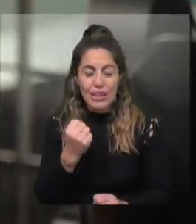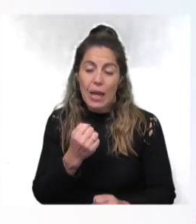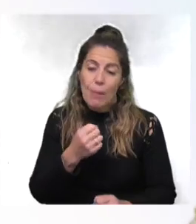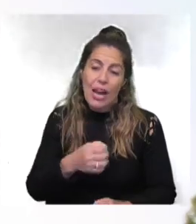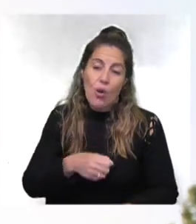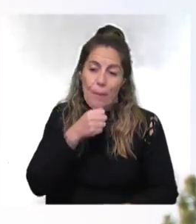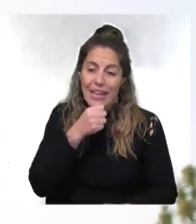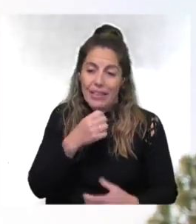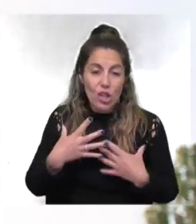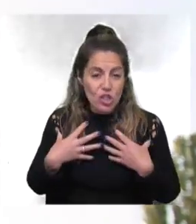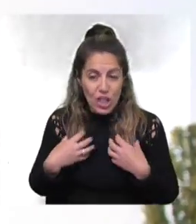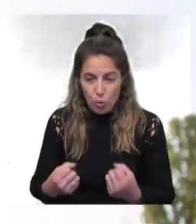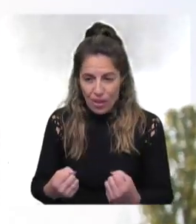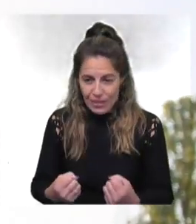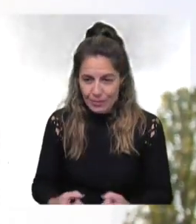saludable.